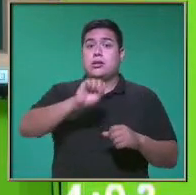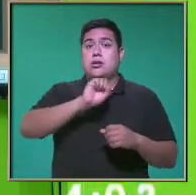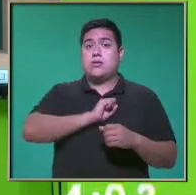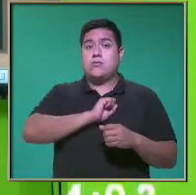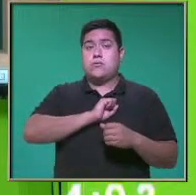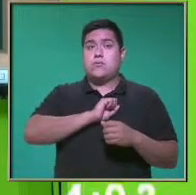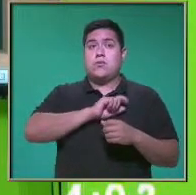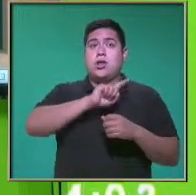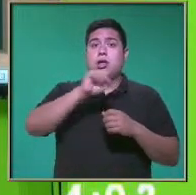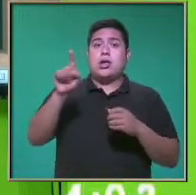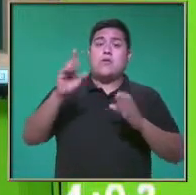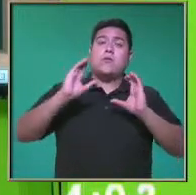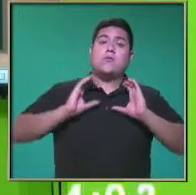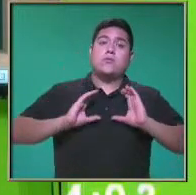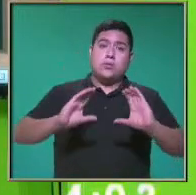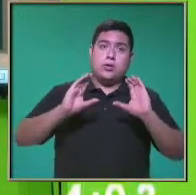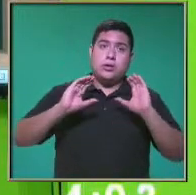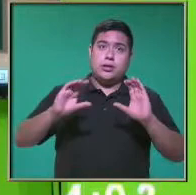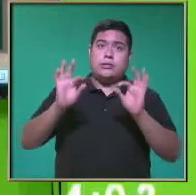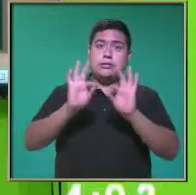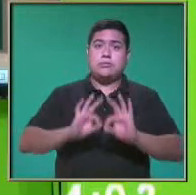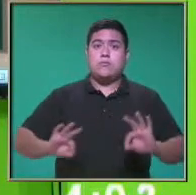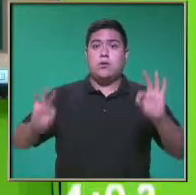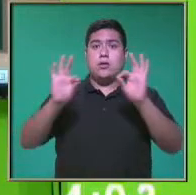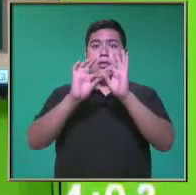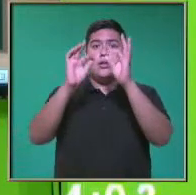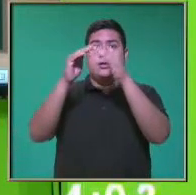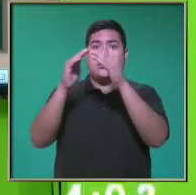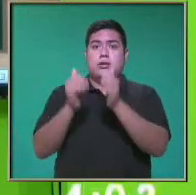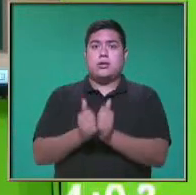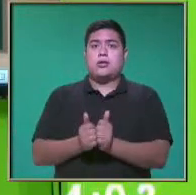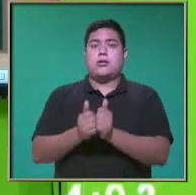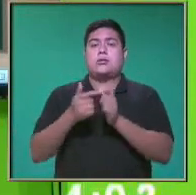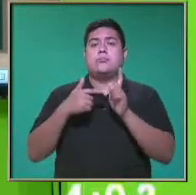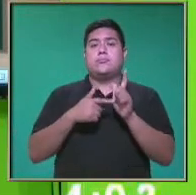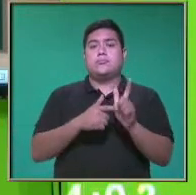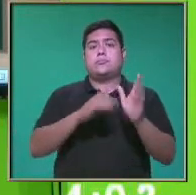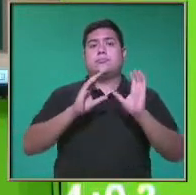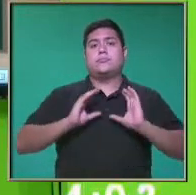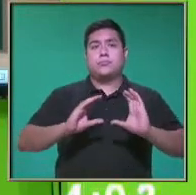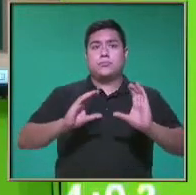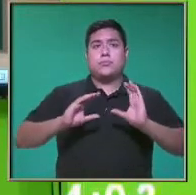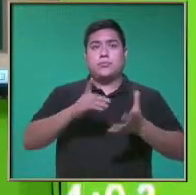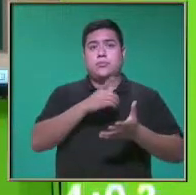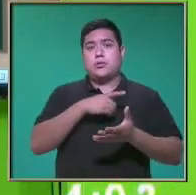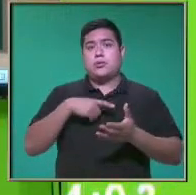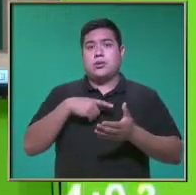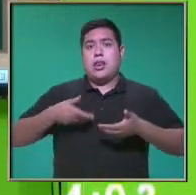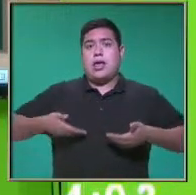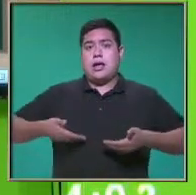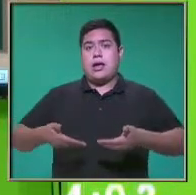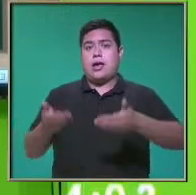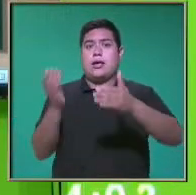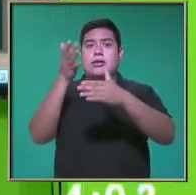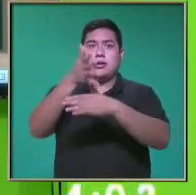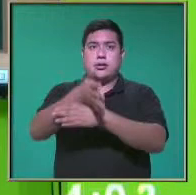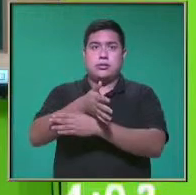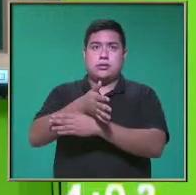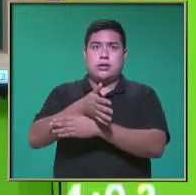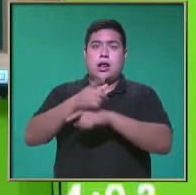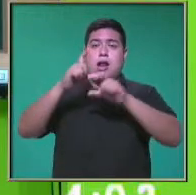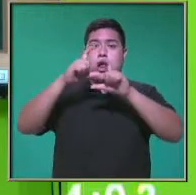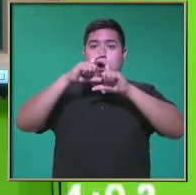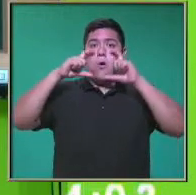preventivas para nuestro cuidado. Hay que mantenernos en casa. Recuerden que debemos seguirnos cuidando y si salimos a la calle, hay que portar